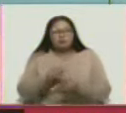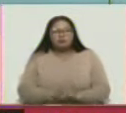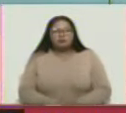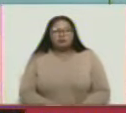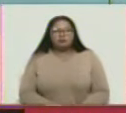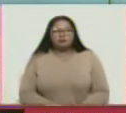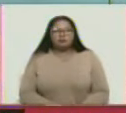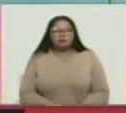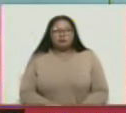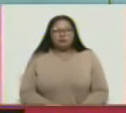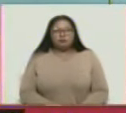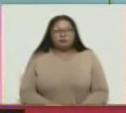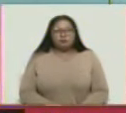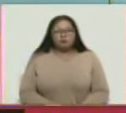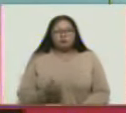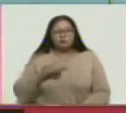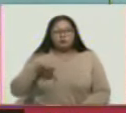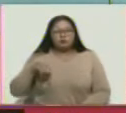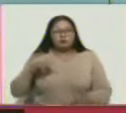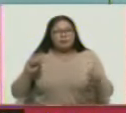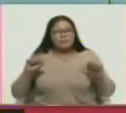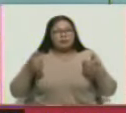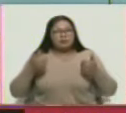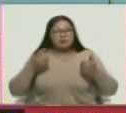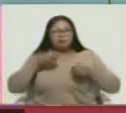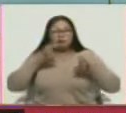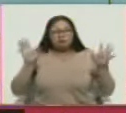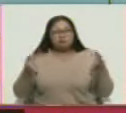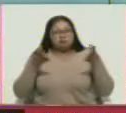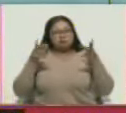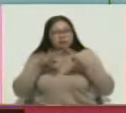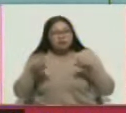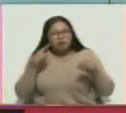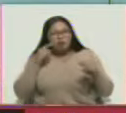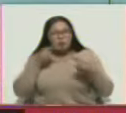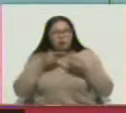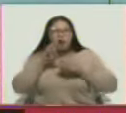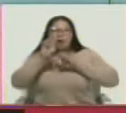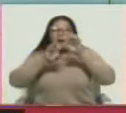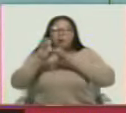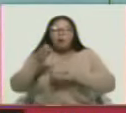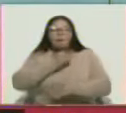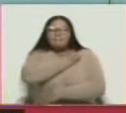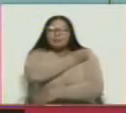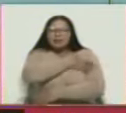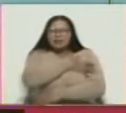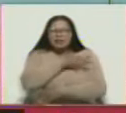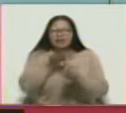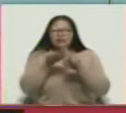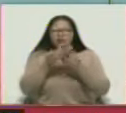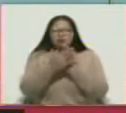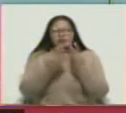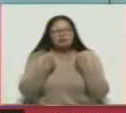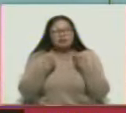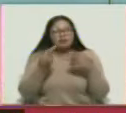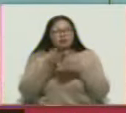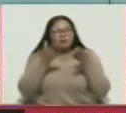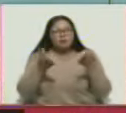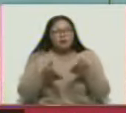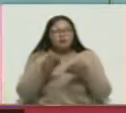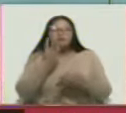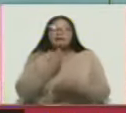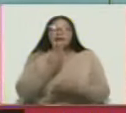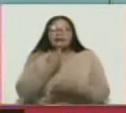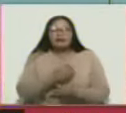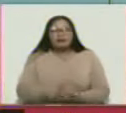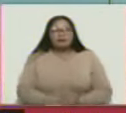la incursión terrestre. ¿Cómo califica Palestina a este, bueno, este gobierno de Israel?